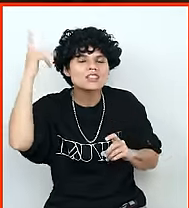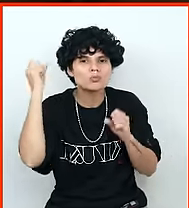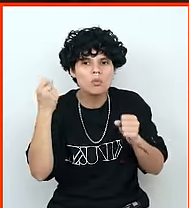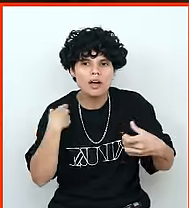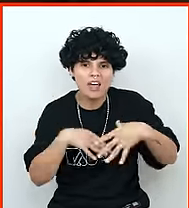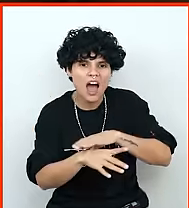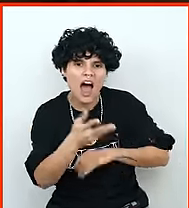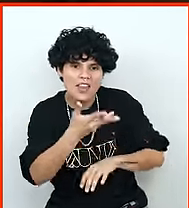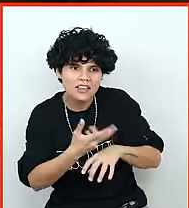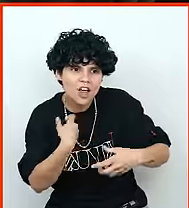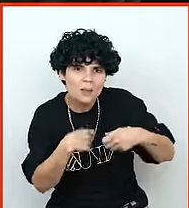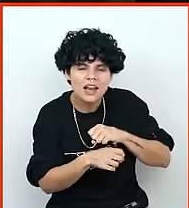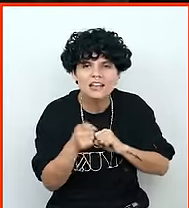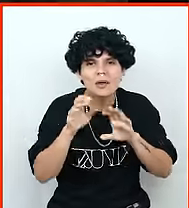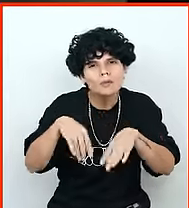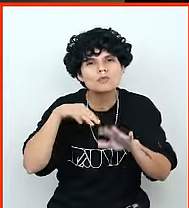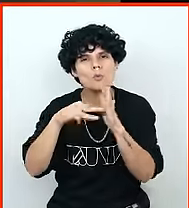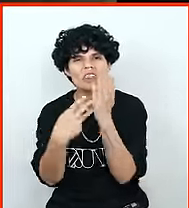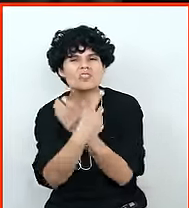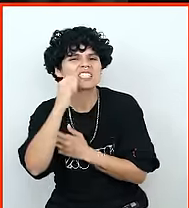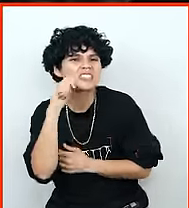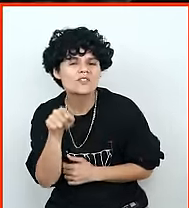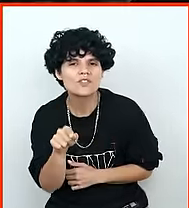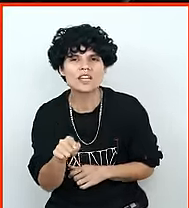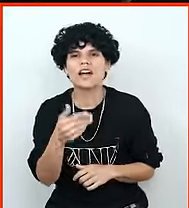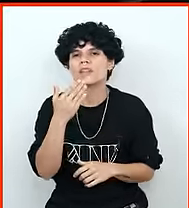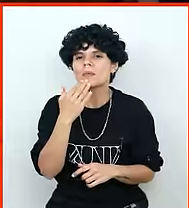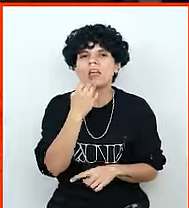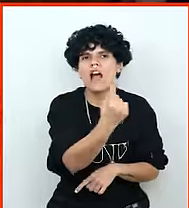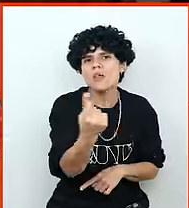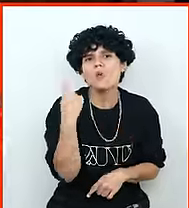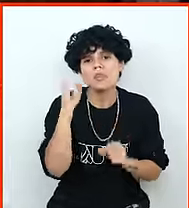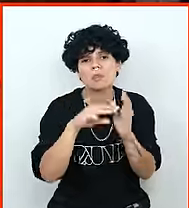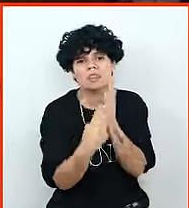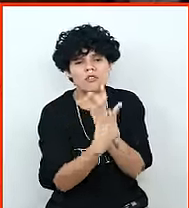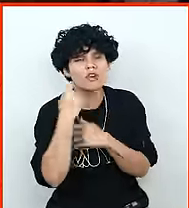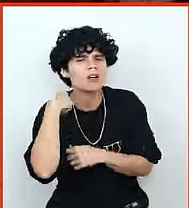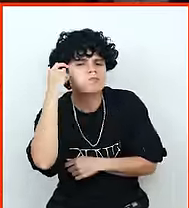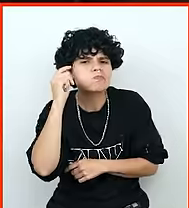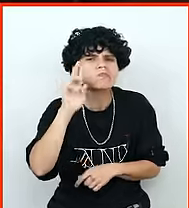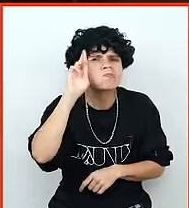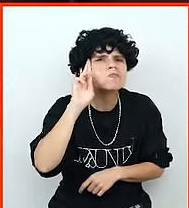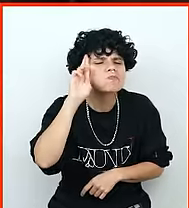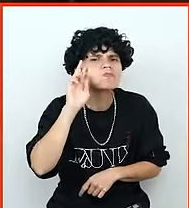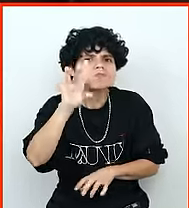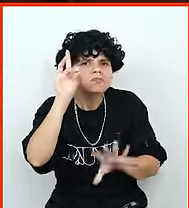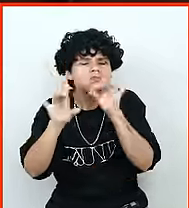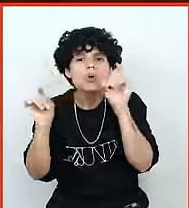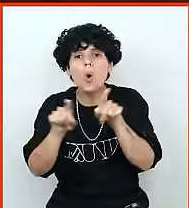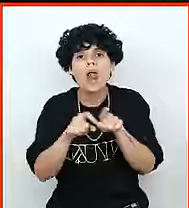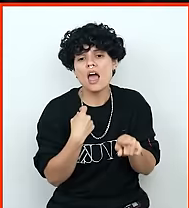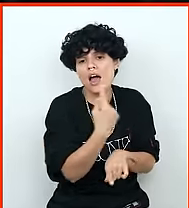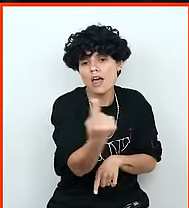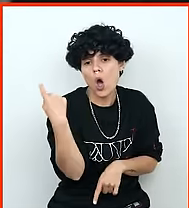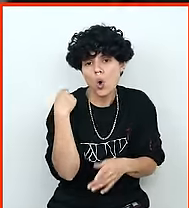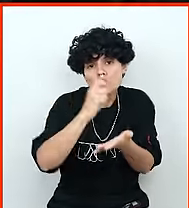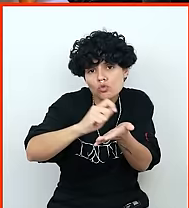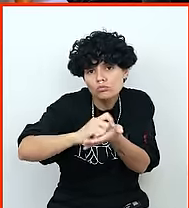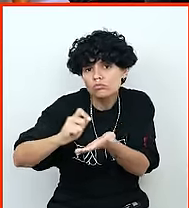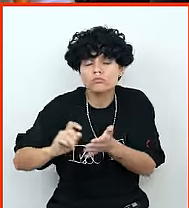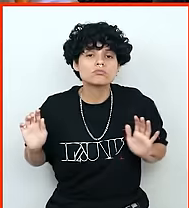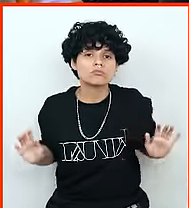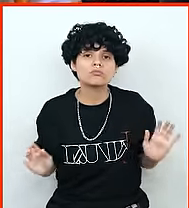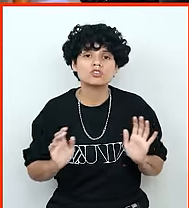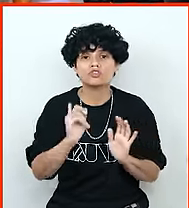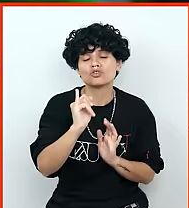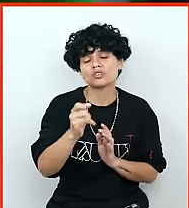hip hop, una buena letra te puede dar eso. Cada persona puede andar por la vida con su traducción, digamos. Claro, relleno la línea punteada. Bueno, es bonito eso que hace el